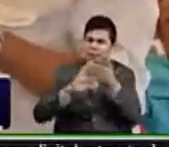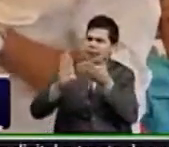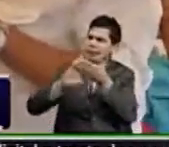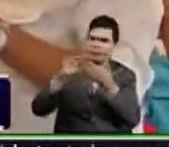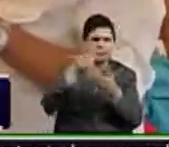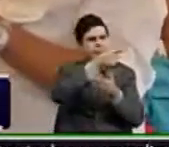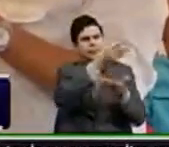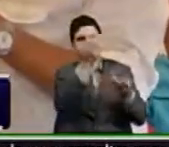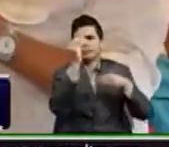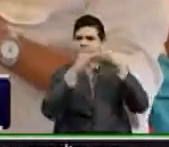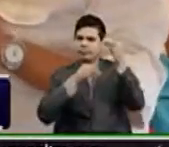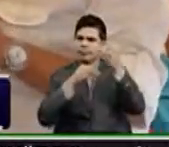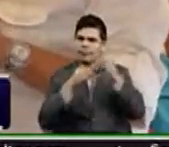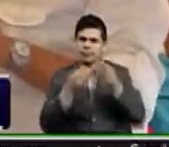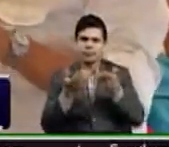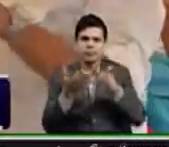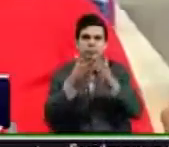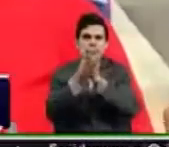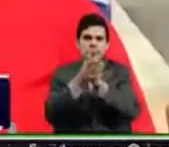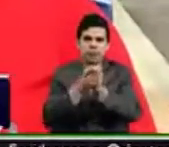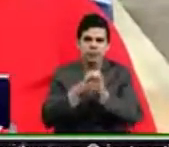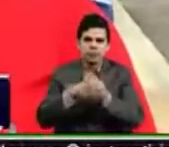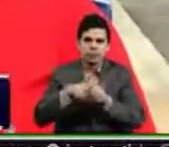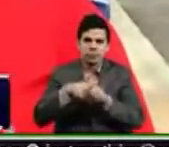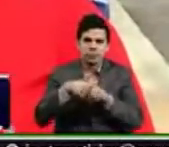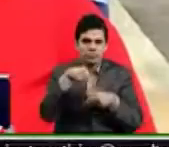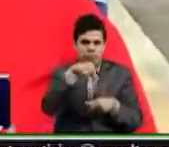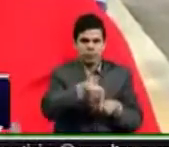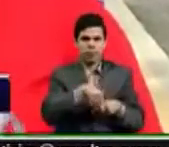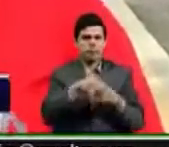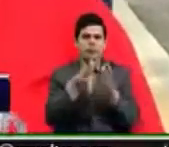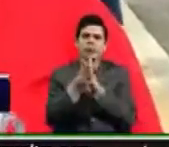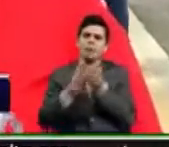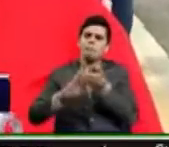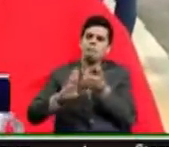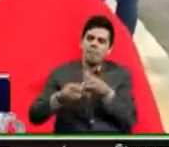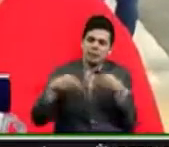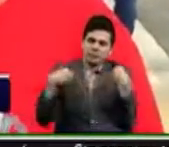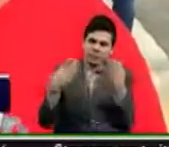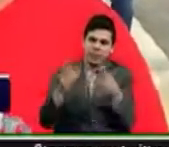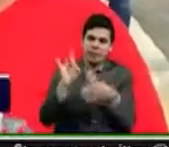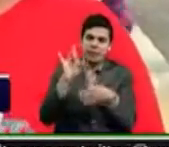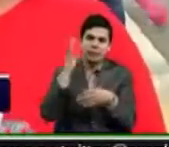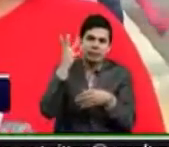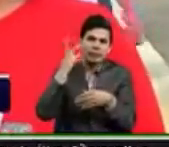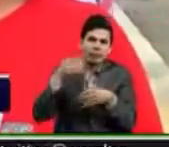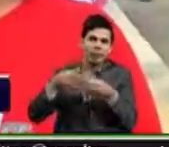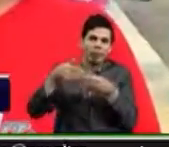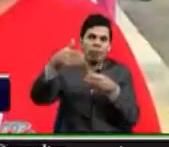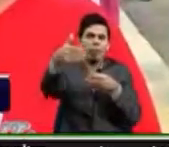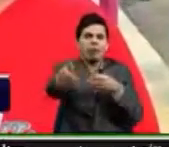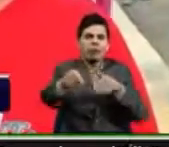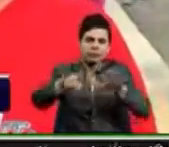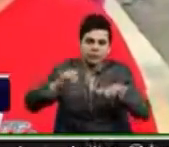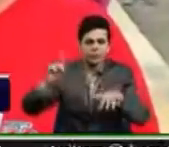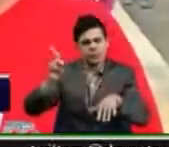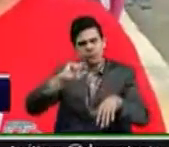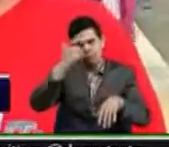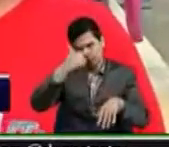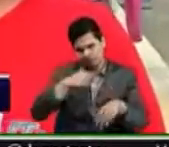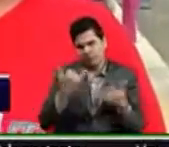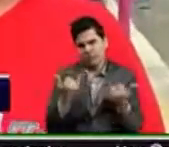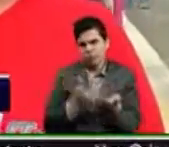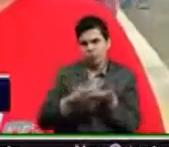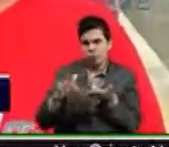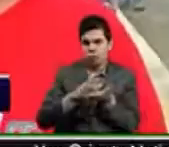viviendas. Que no se nos quede aquí diciendo, no, es que les vamos a entregar en 15 días y se nos cumplan otros 6 meses y seguir esperando, porque